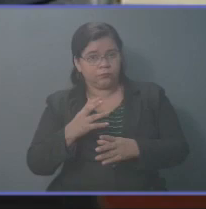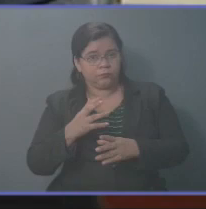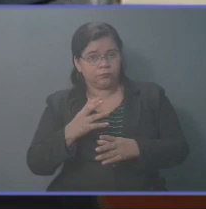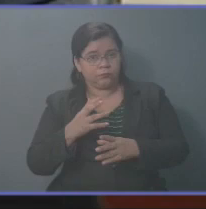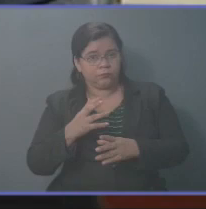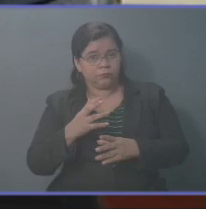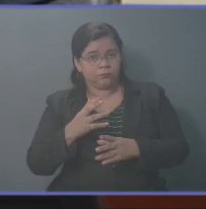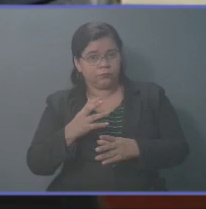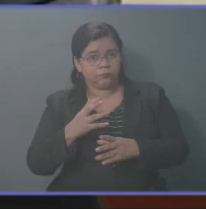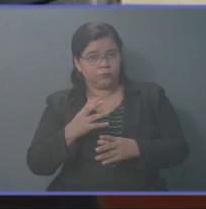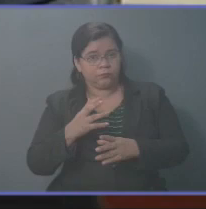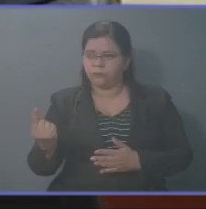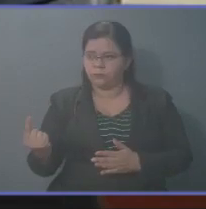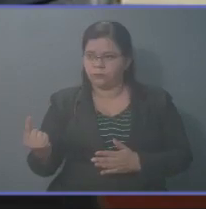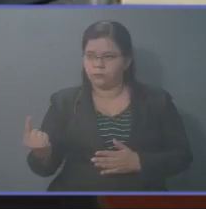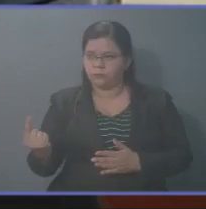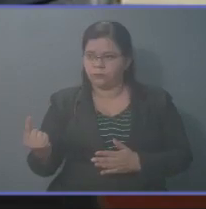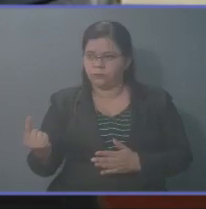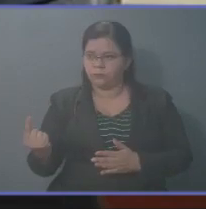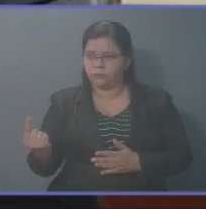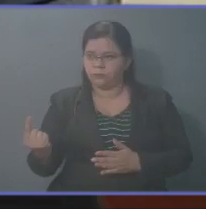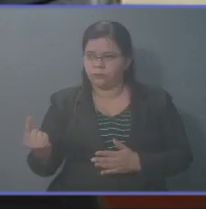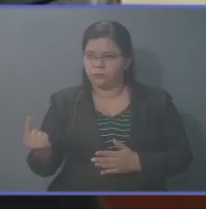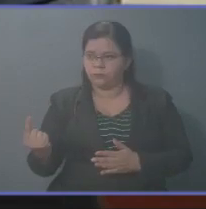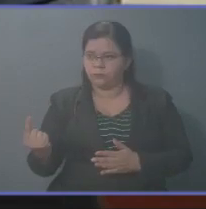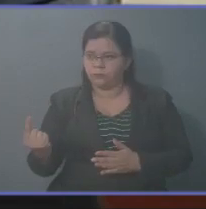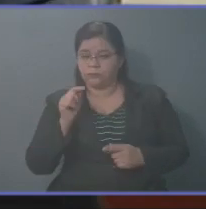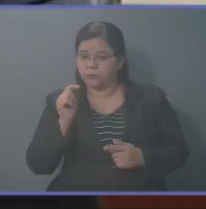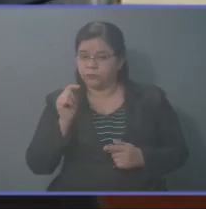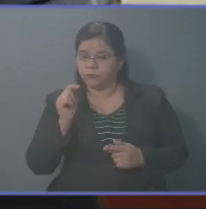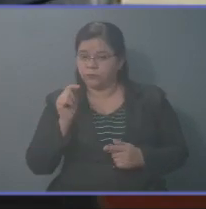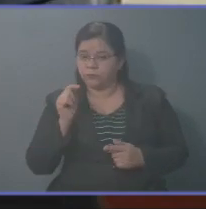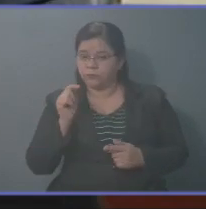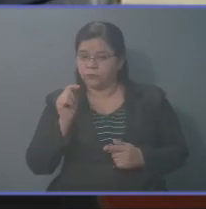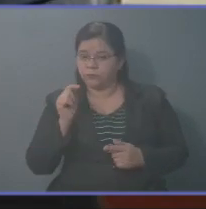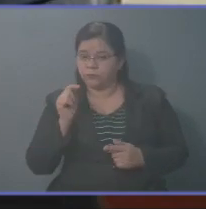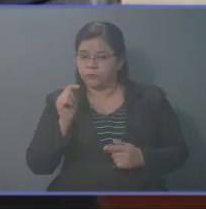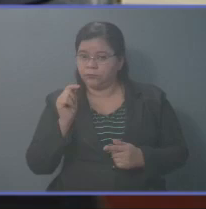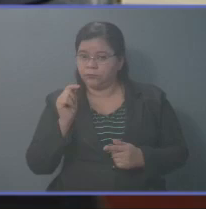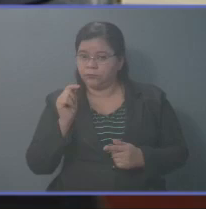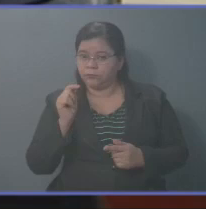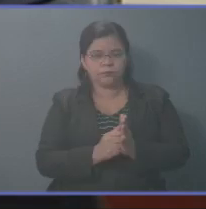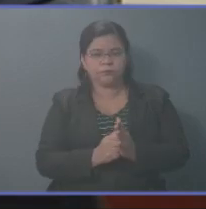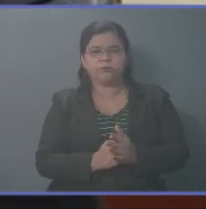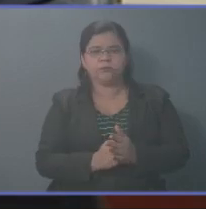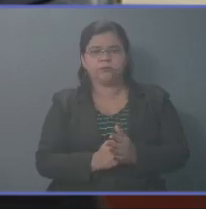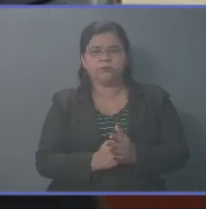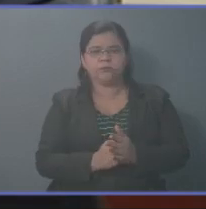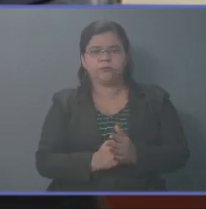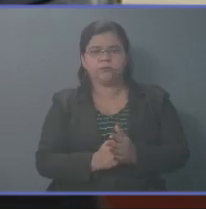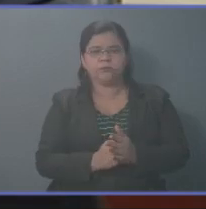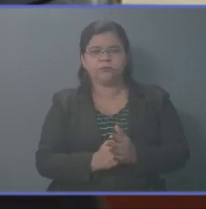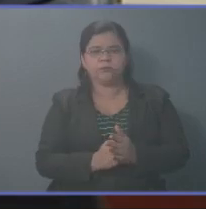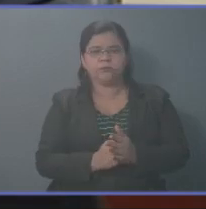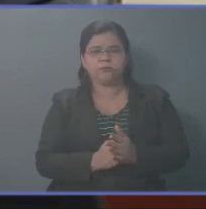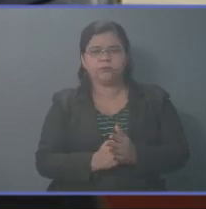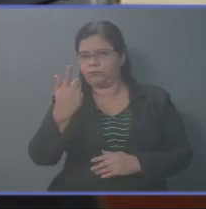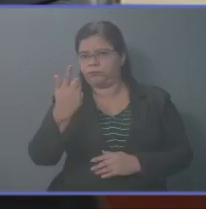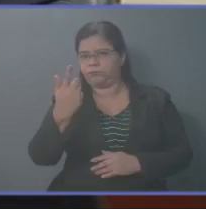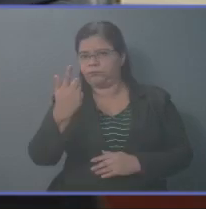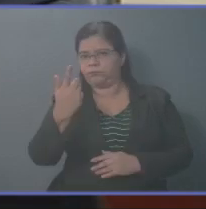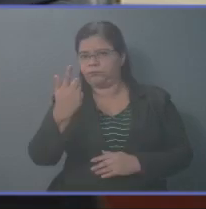seguridad de los usuarios de dicho servicio. La suspensión que de conformidad con este artículo se imponga no podrá ser superior a